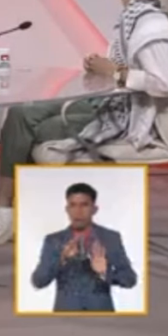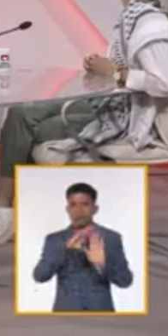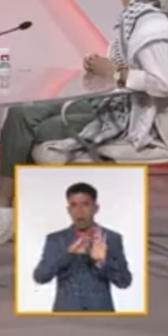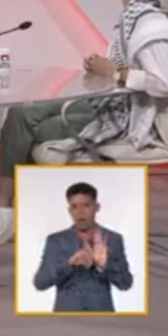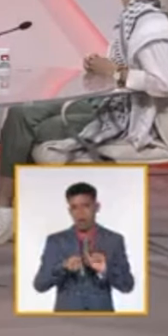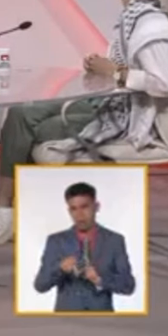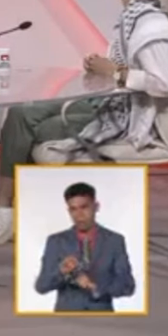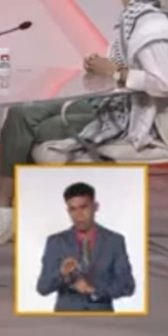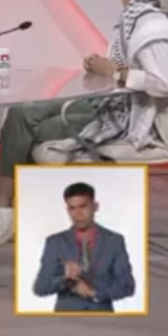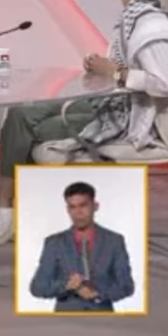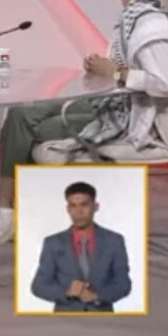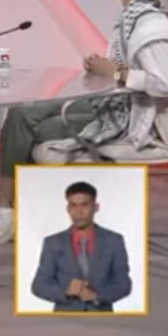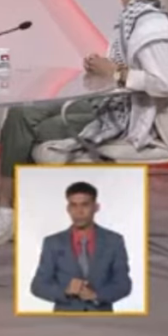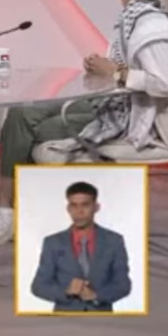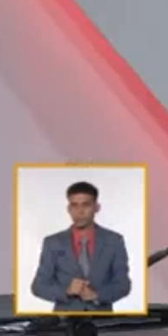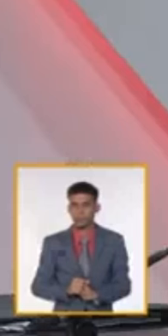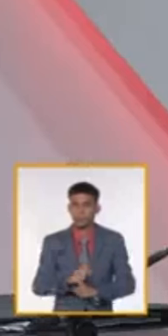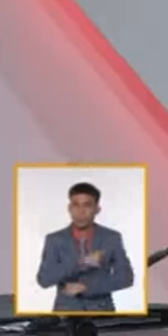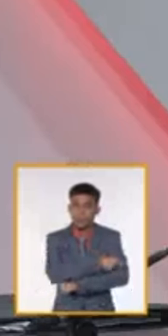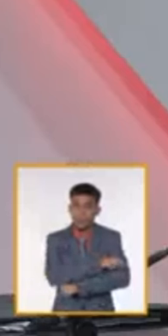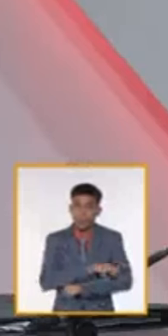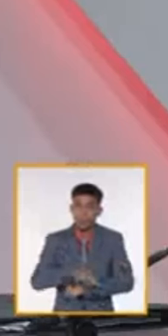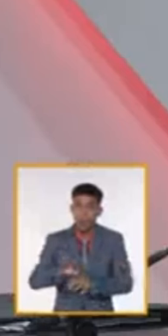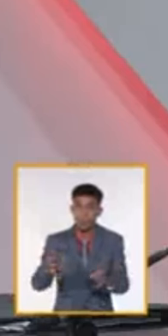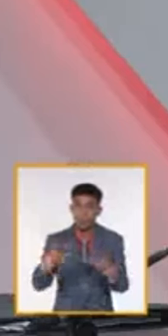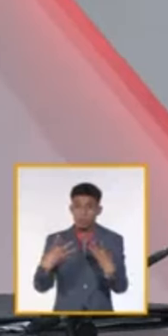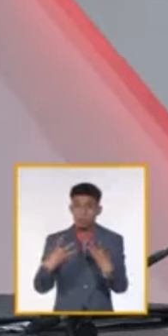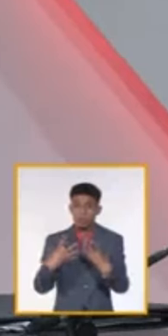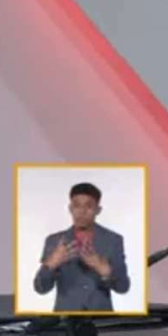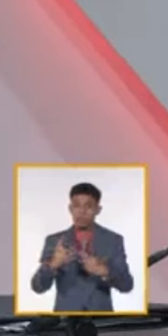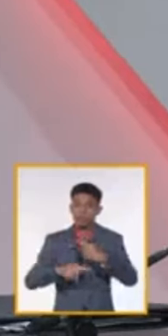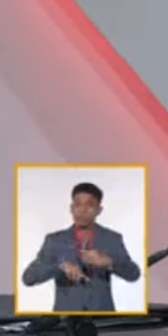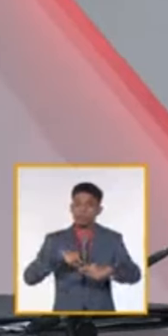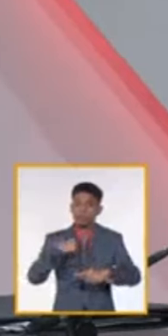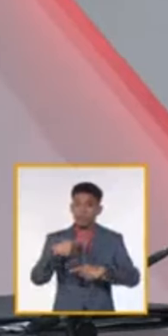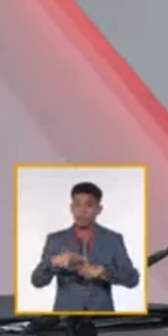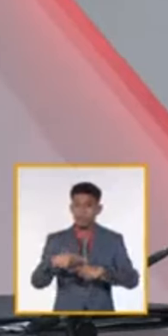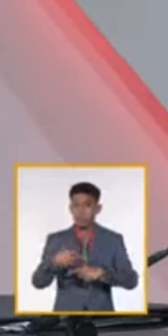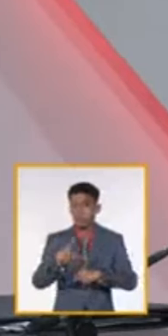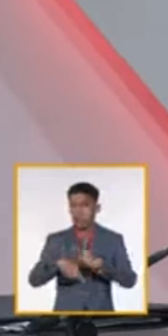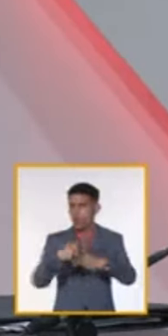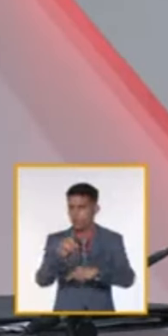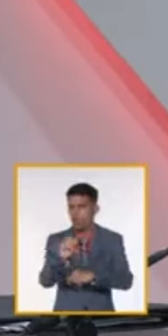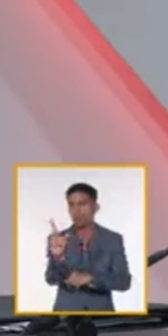hoy. Y bueno, a nuestros televidentes y radiantes los invito a que nos vuelvan a acompañar el lunes en una